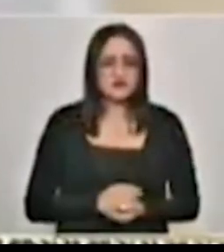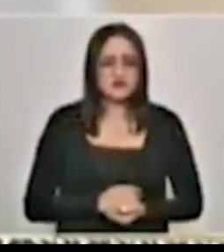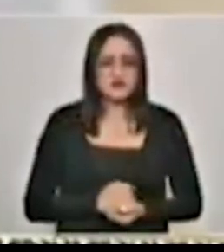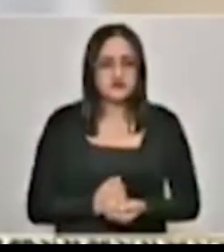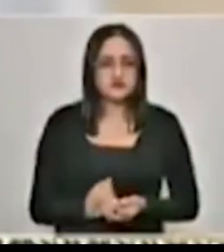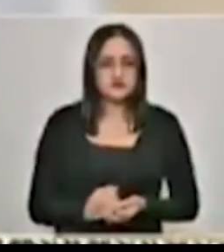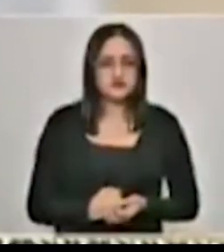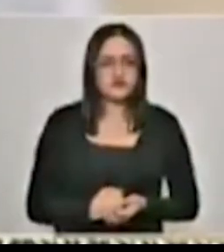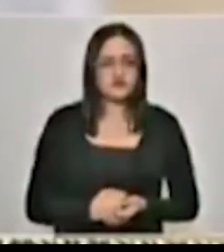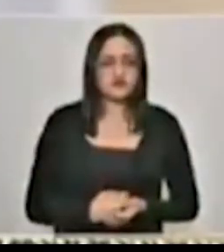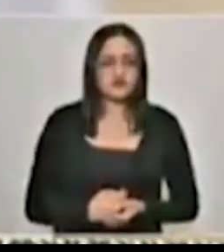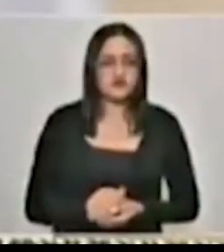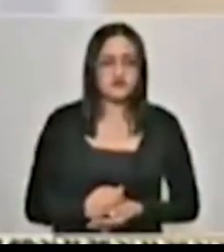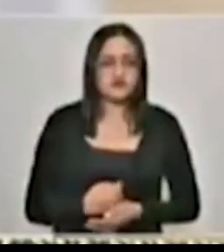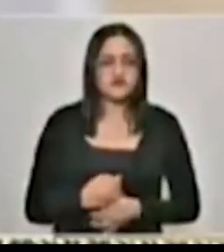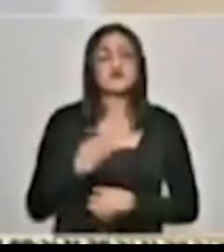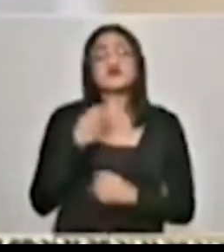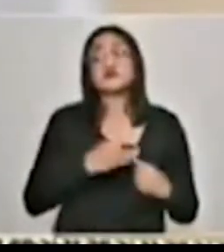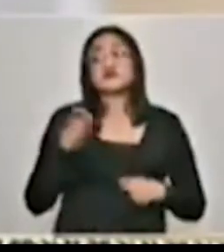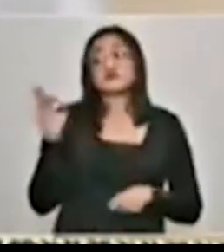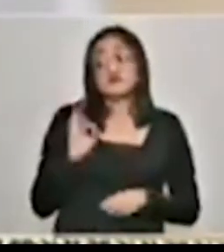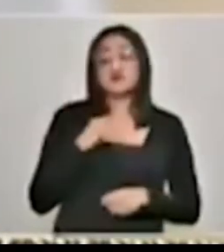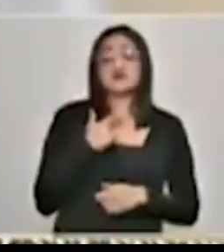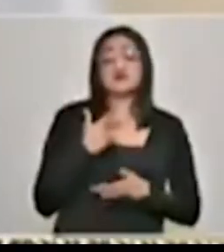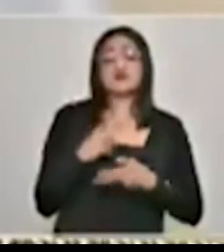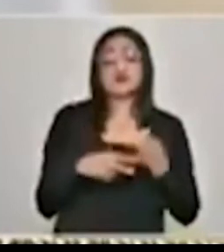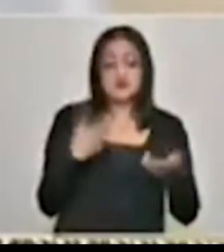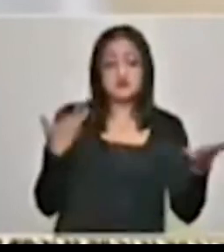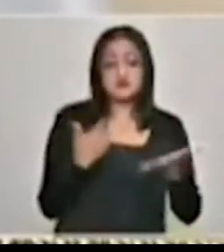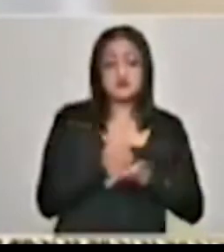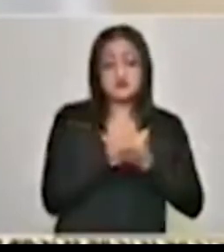Pero vamos a ir inclusive